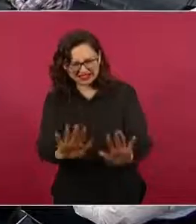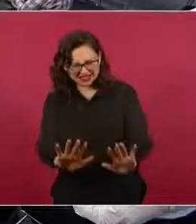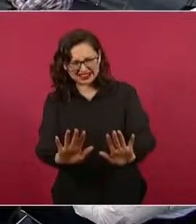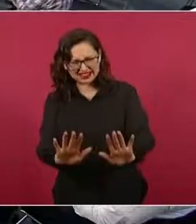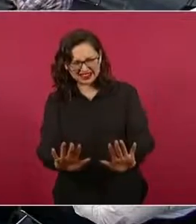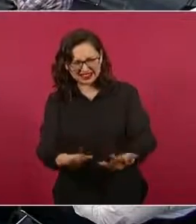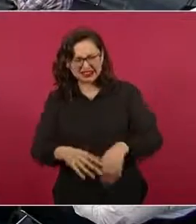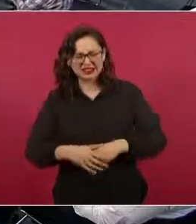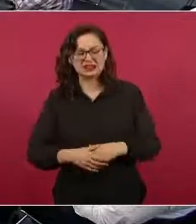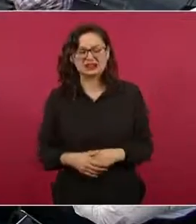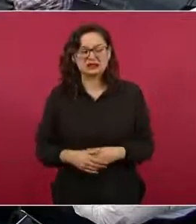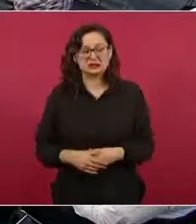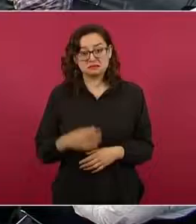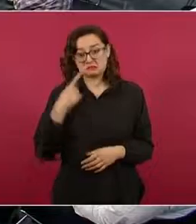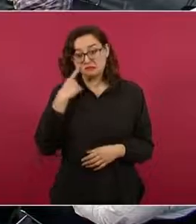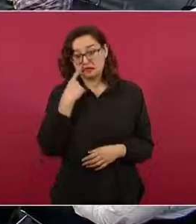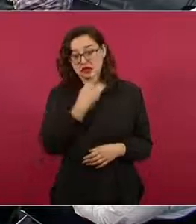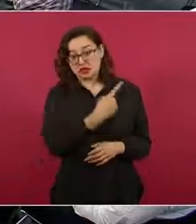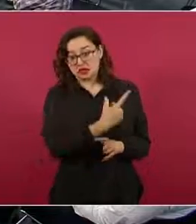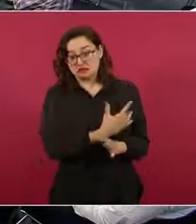Mire, el Reforma.